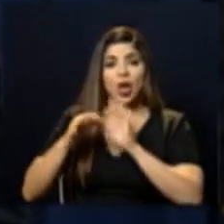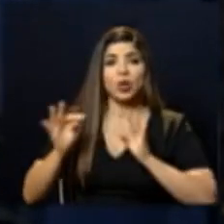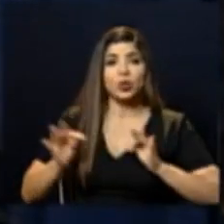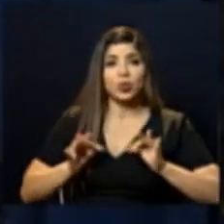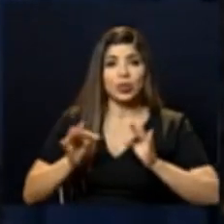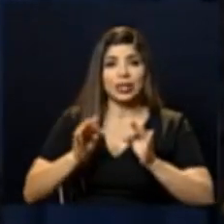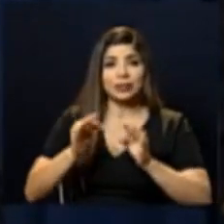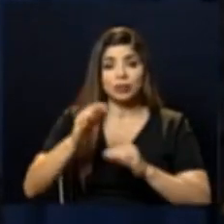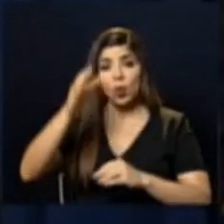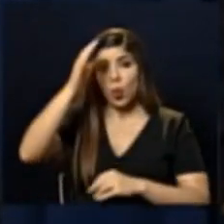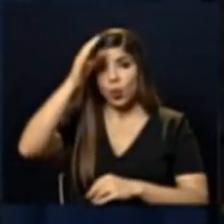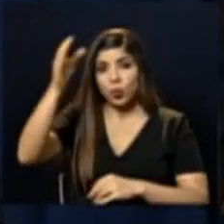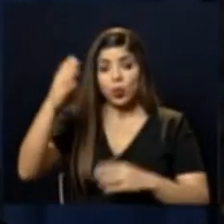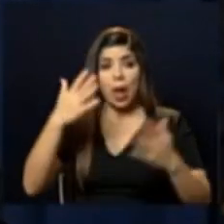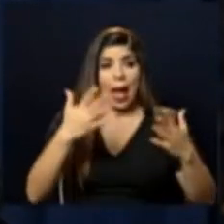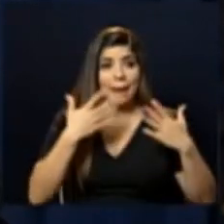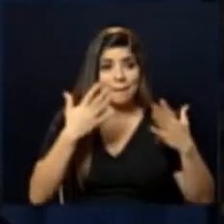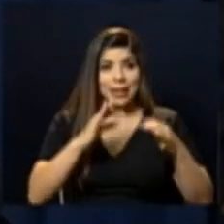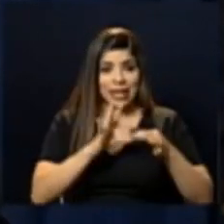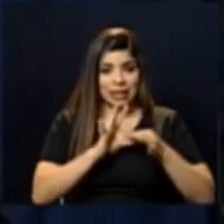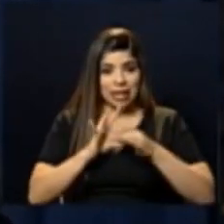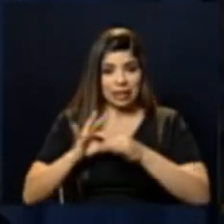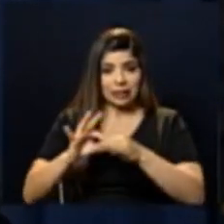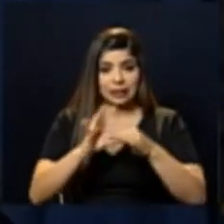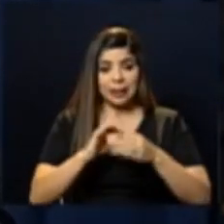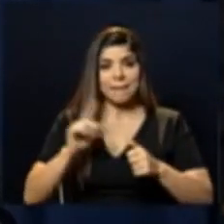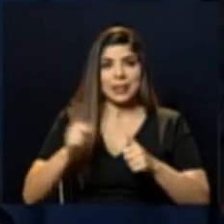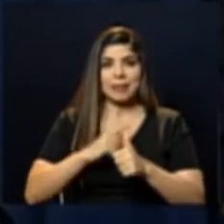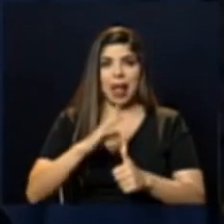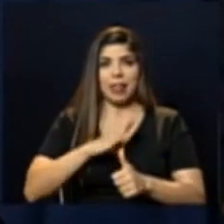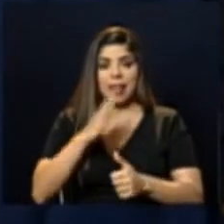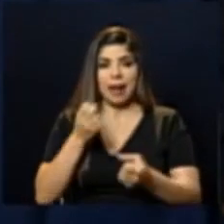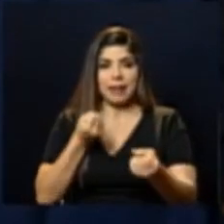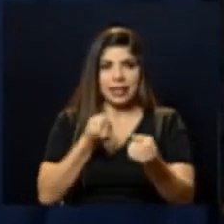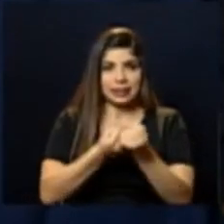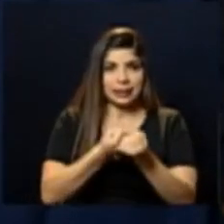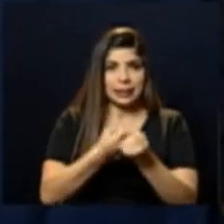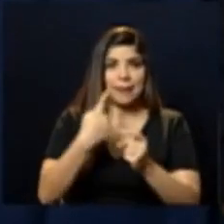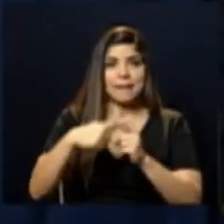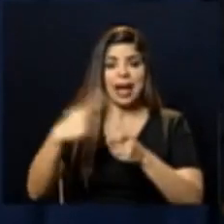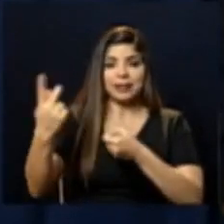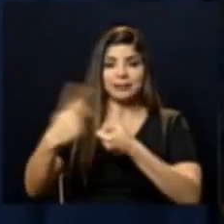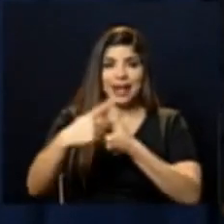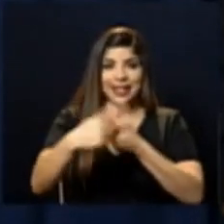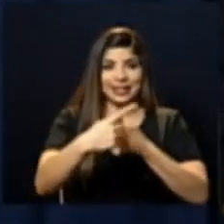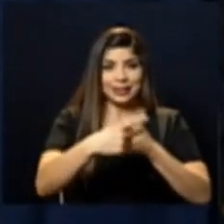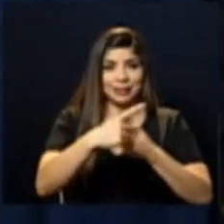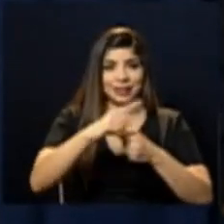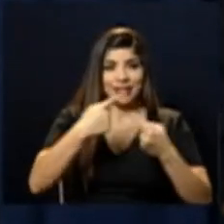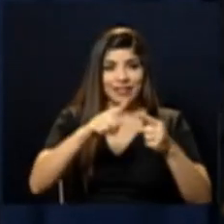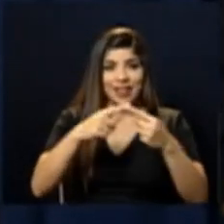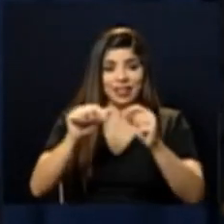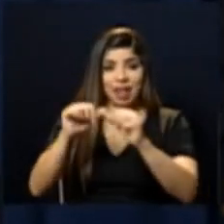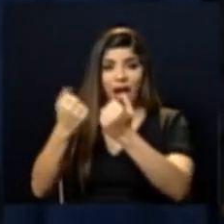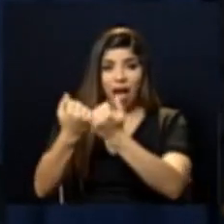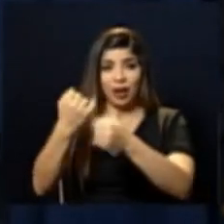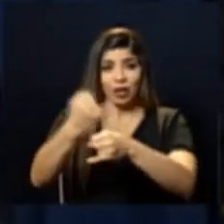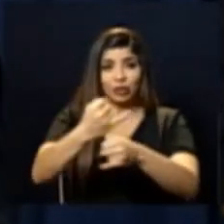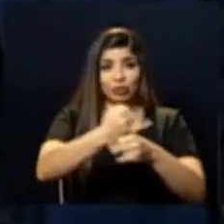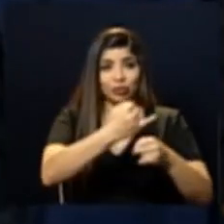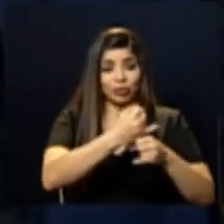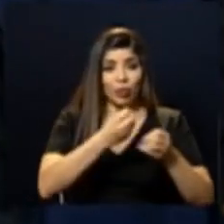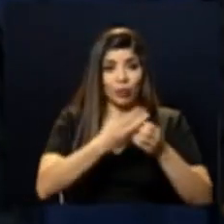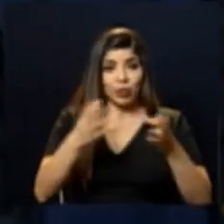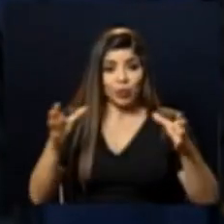turismo, cultura y ambiente, con el respaldo de la primera dama y la participación activa de sectores institucionales